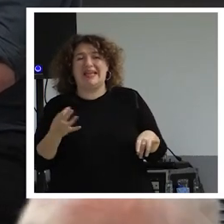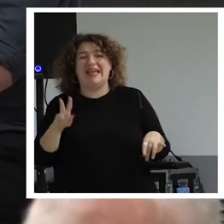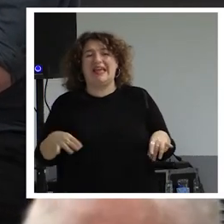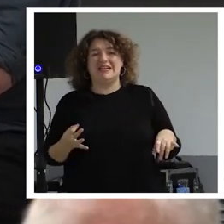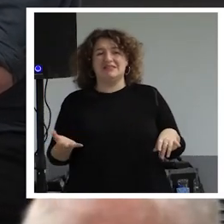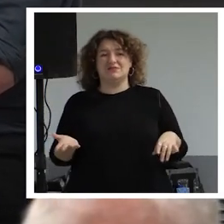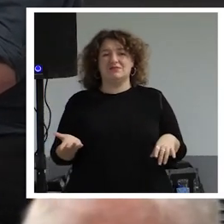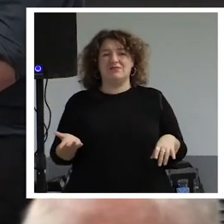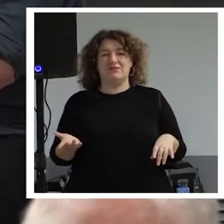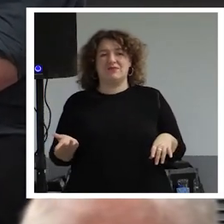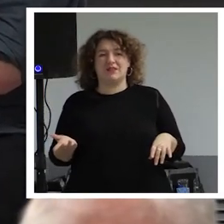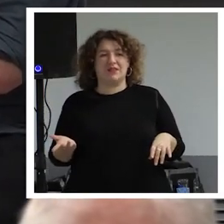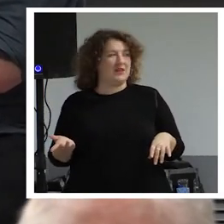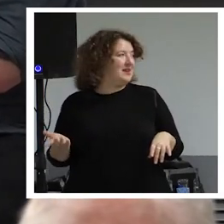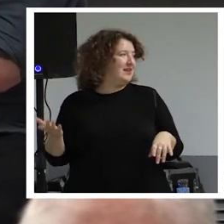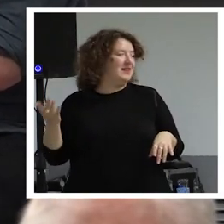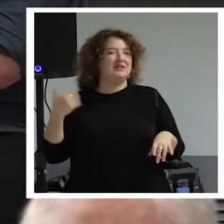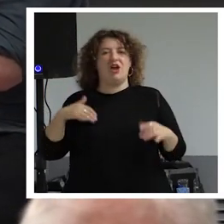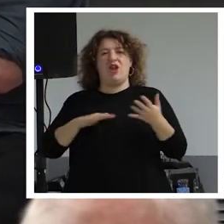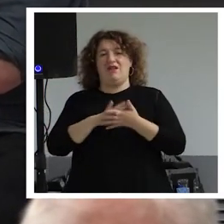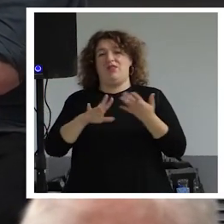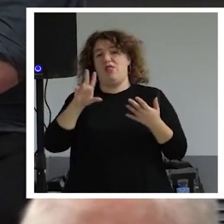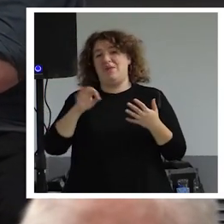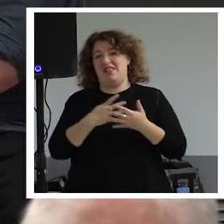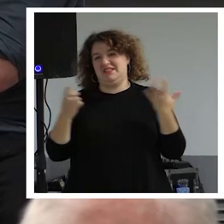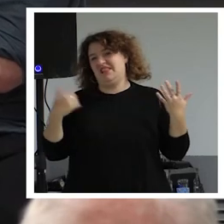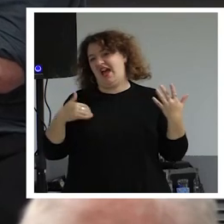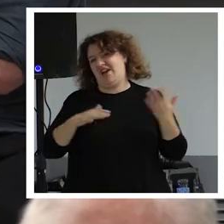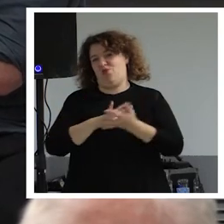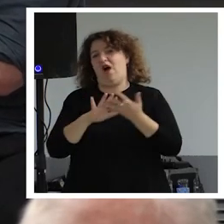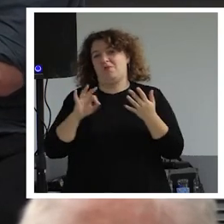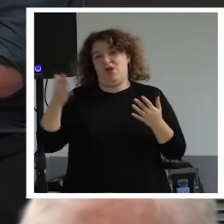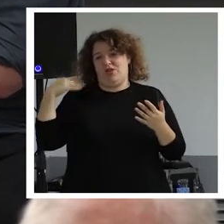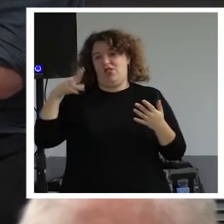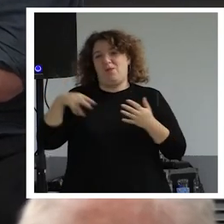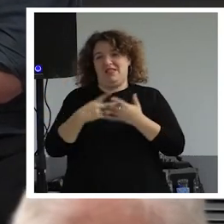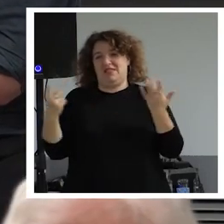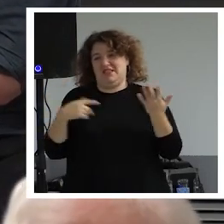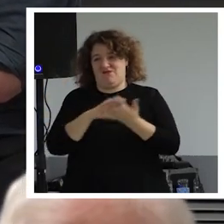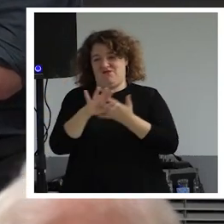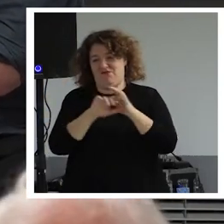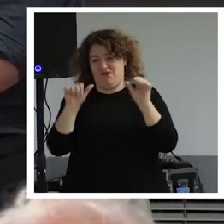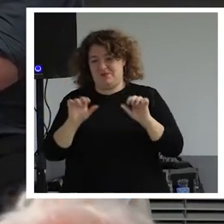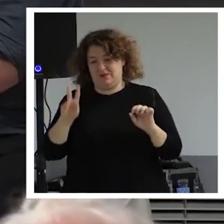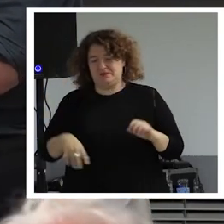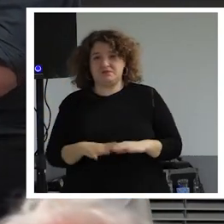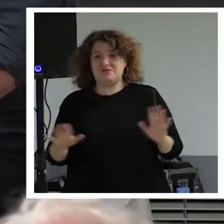el año 2016 de circulación interna de mi partido que se llama Qué es el territorio